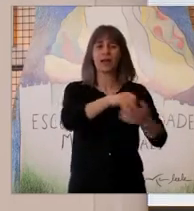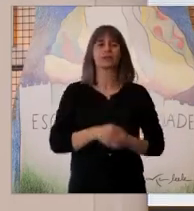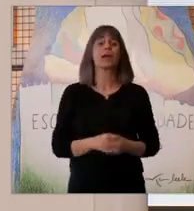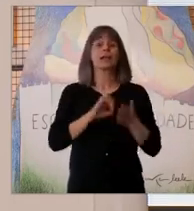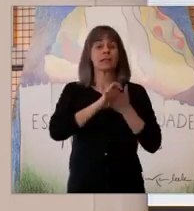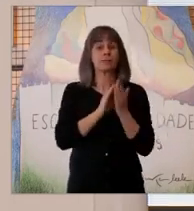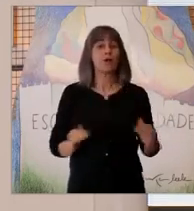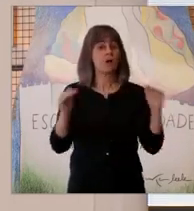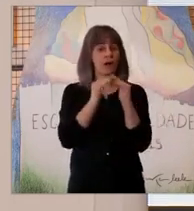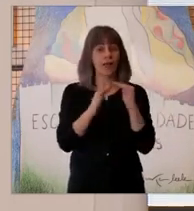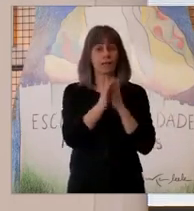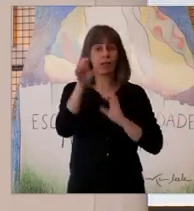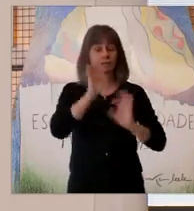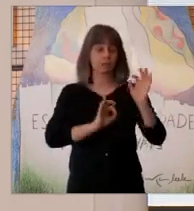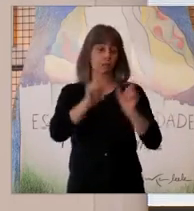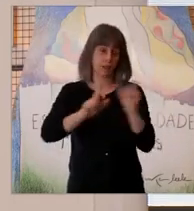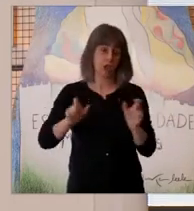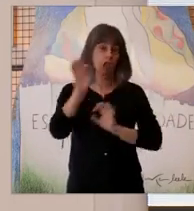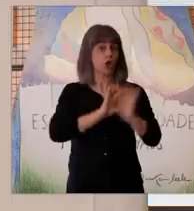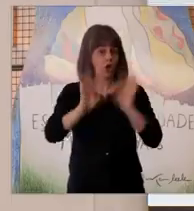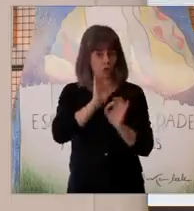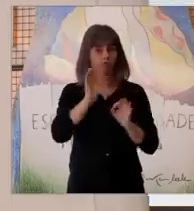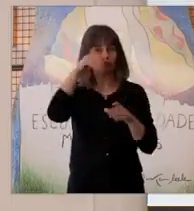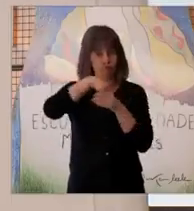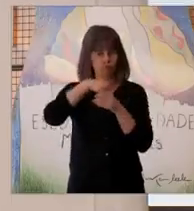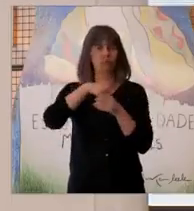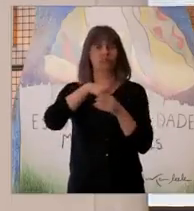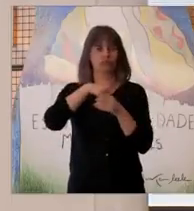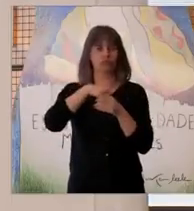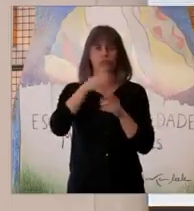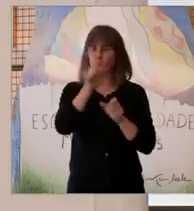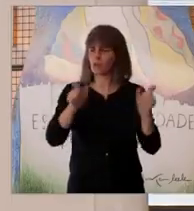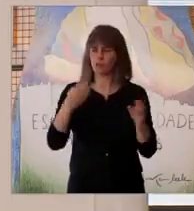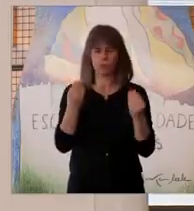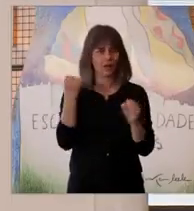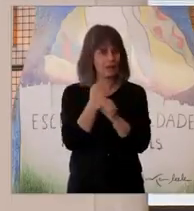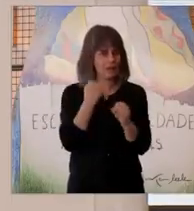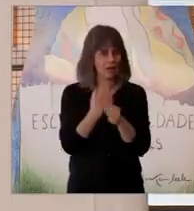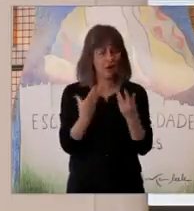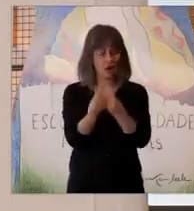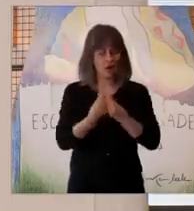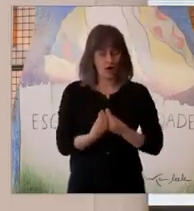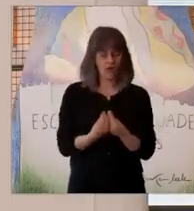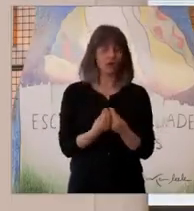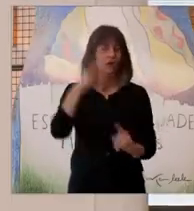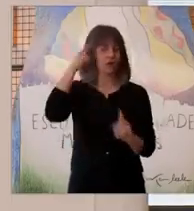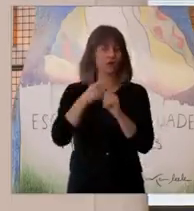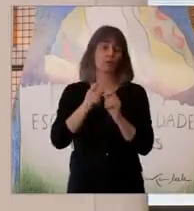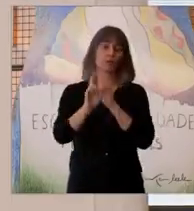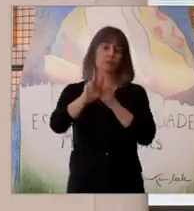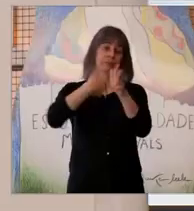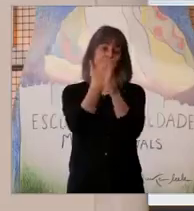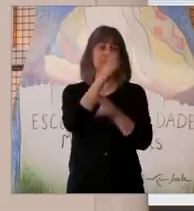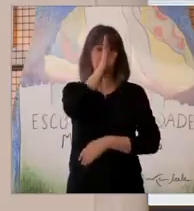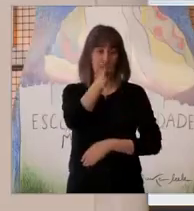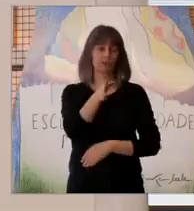toda la organización de todo esto y mucha gente trabajando con nosotras y para que esto se pueda ver en streaming y para hacer esto